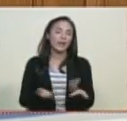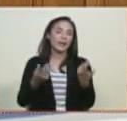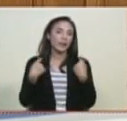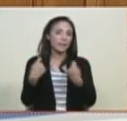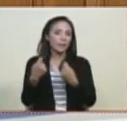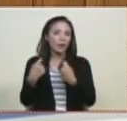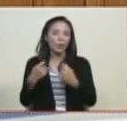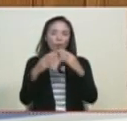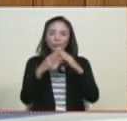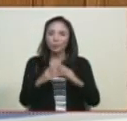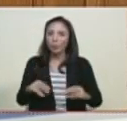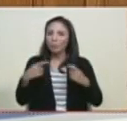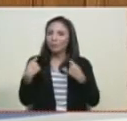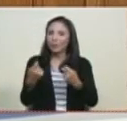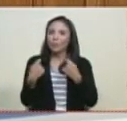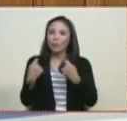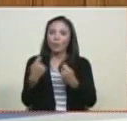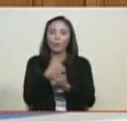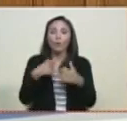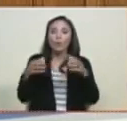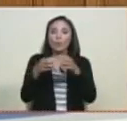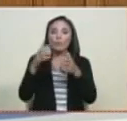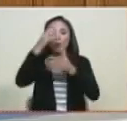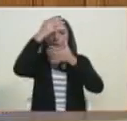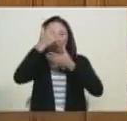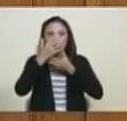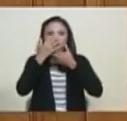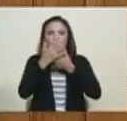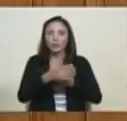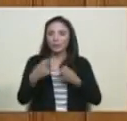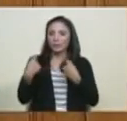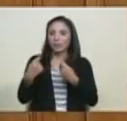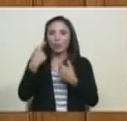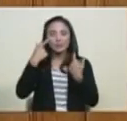financista mayor de este grupo terrorista,